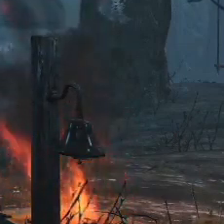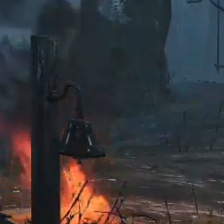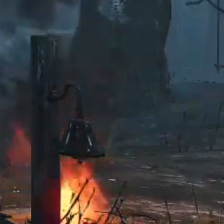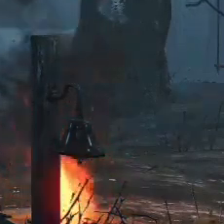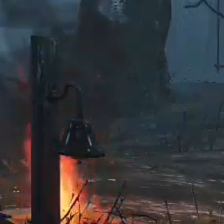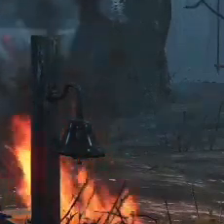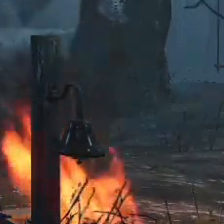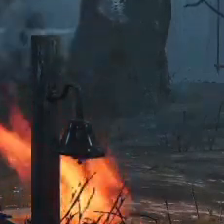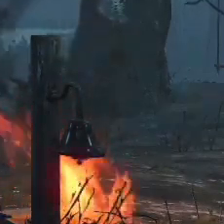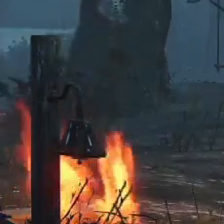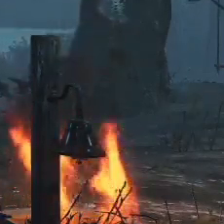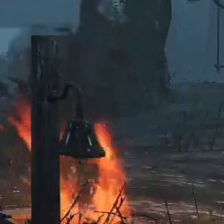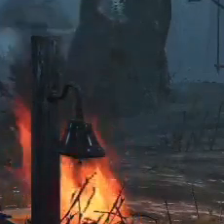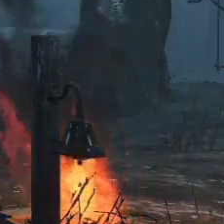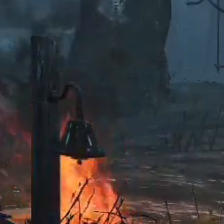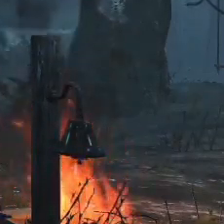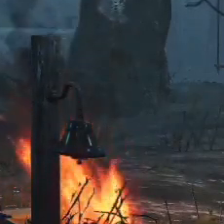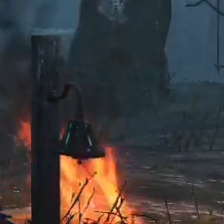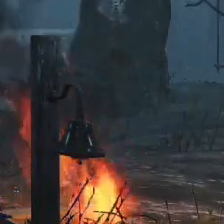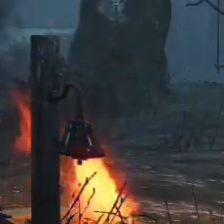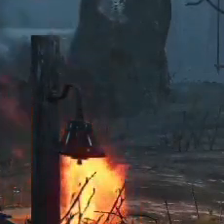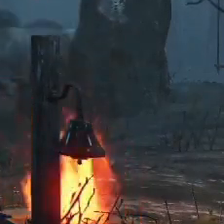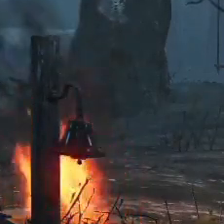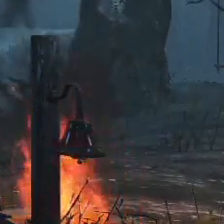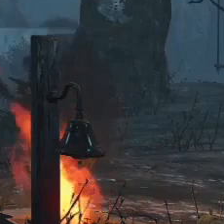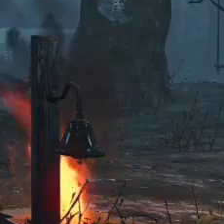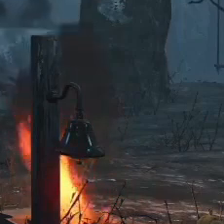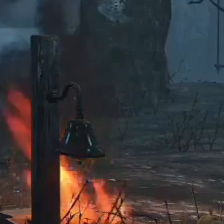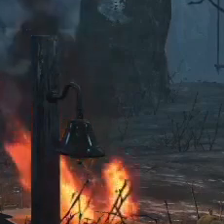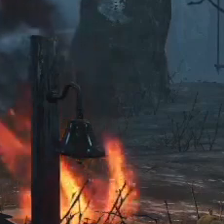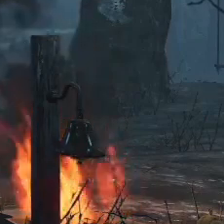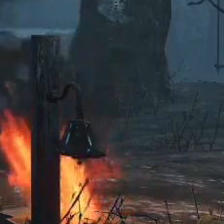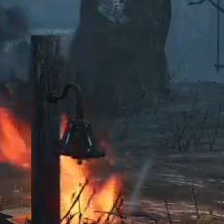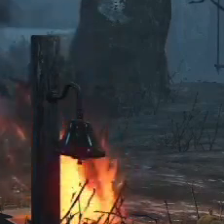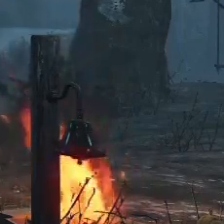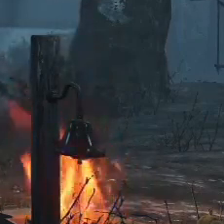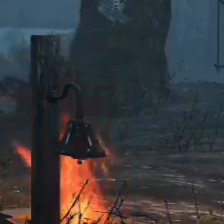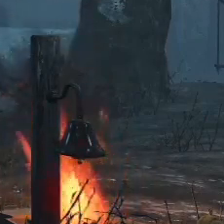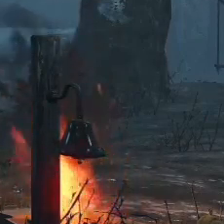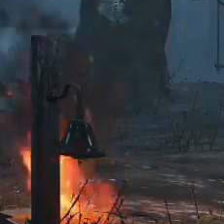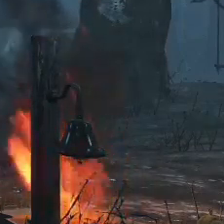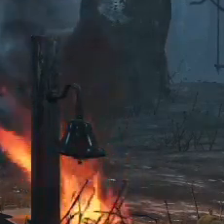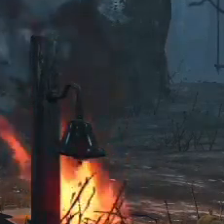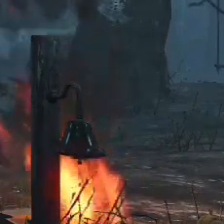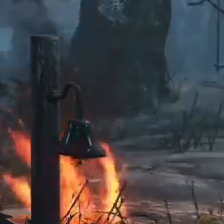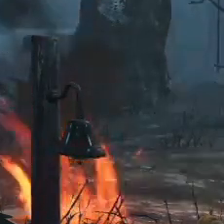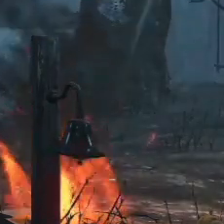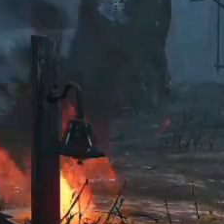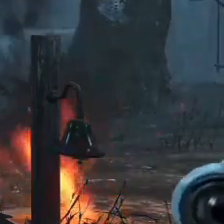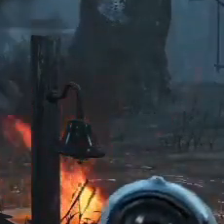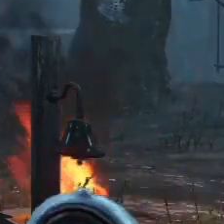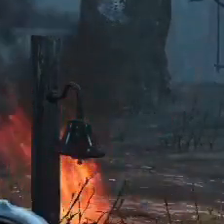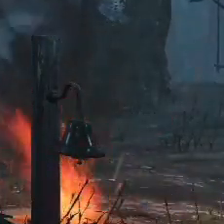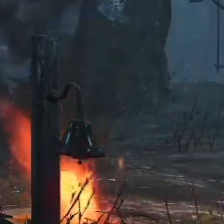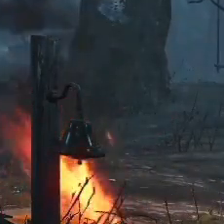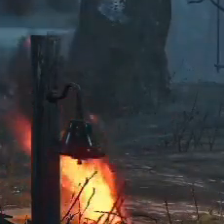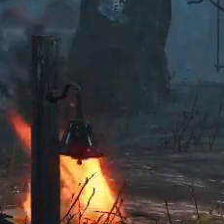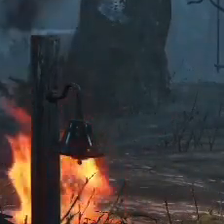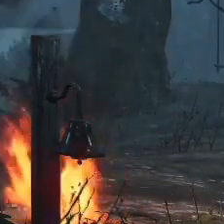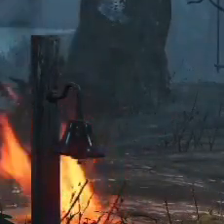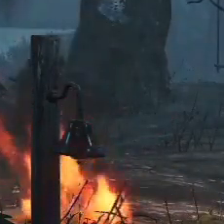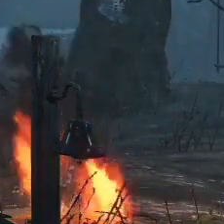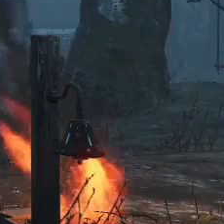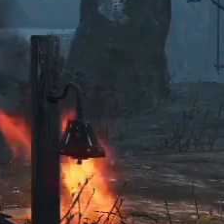echarse el poder a la suerte eso como que no entonces por eso son las votaciones ya después si ustedes quieren más adelante vuelvo a hacer otro vídeo acerca de eso